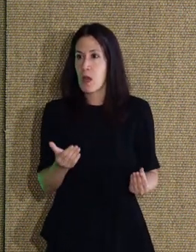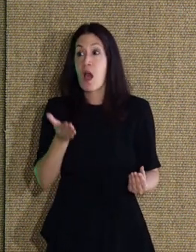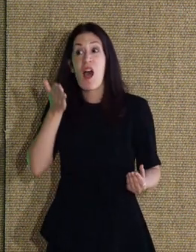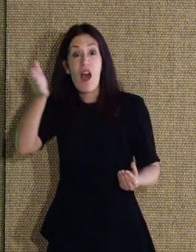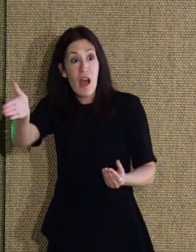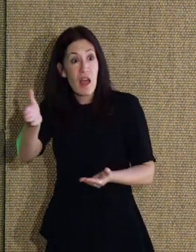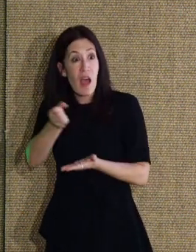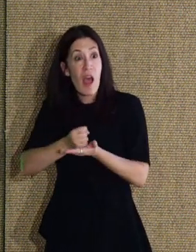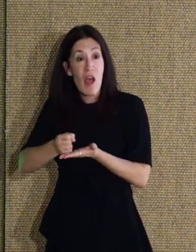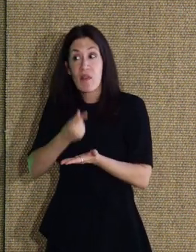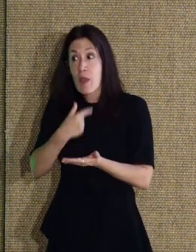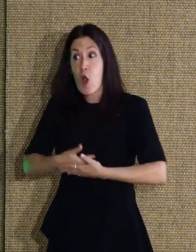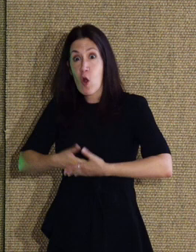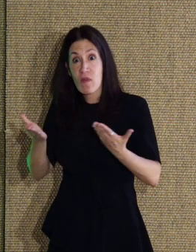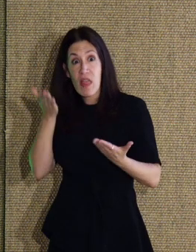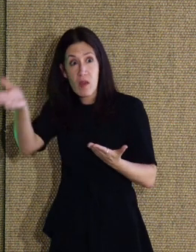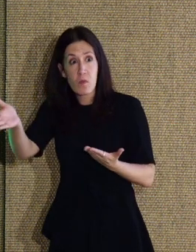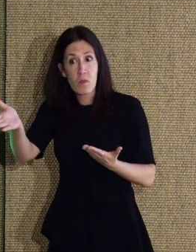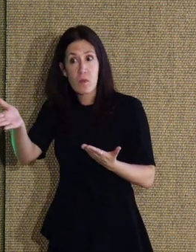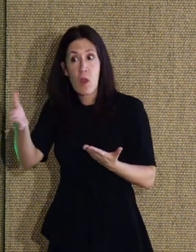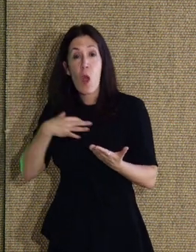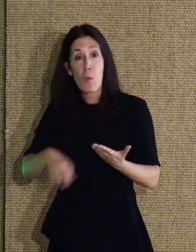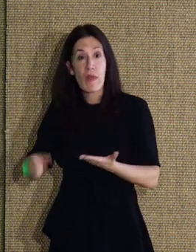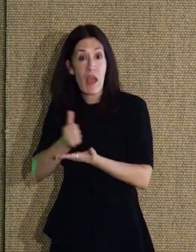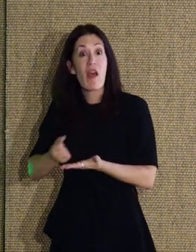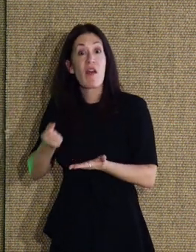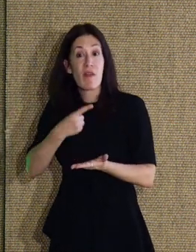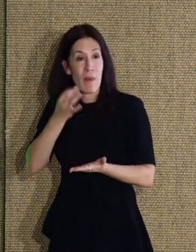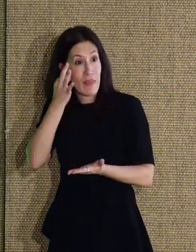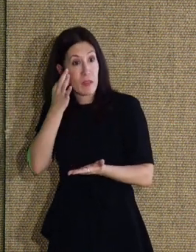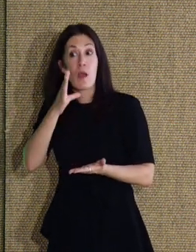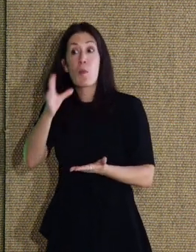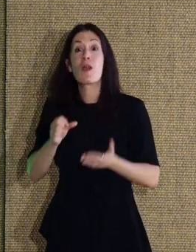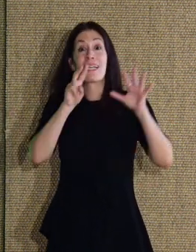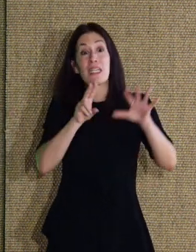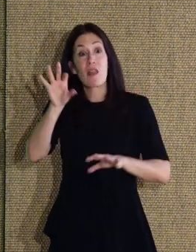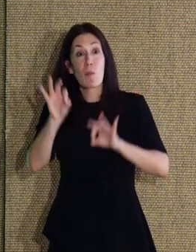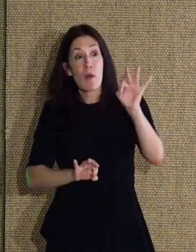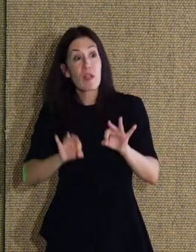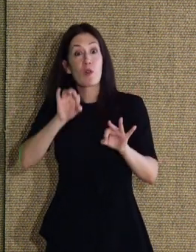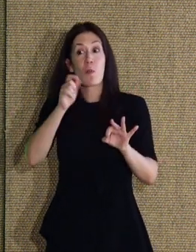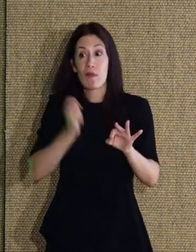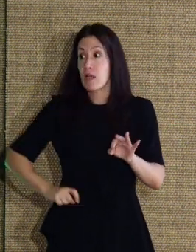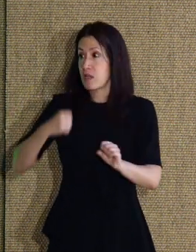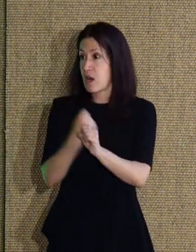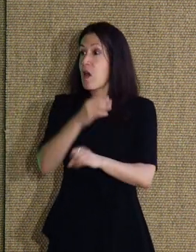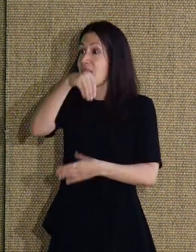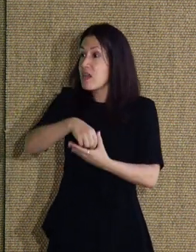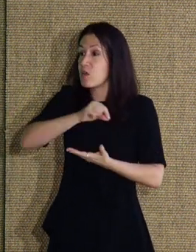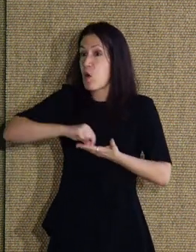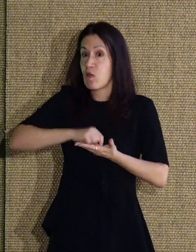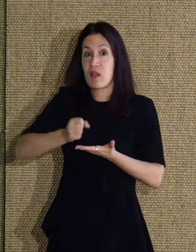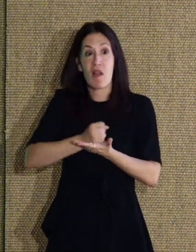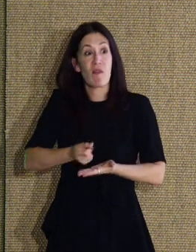a su a su farmacéutico de confianza o a su farmacéutica porque el 75 por de los que trabajamos en oficinas de